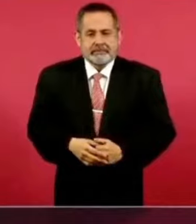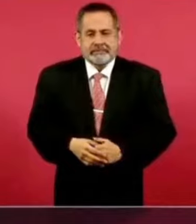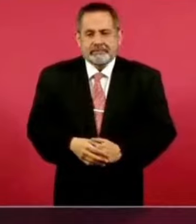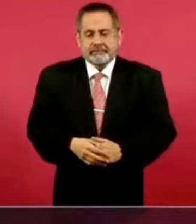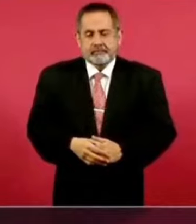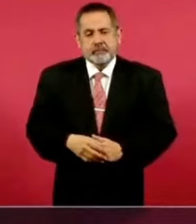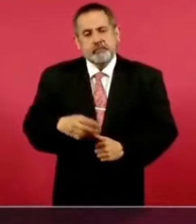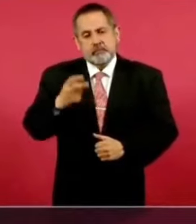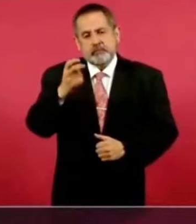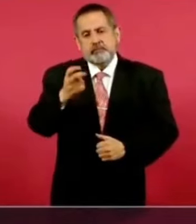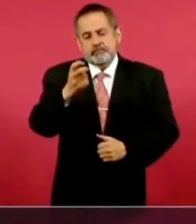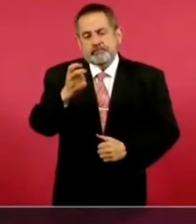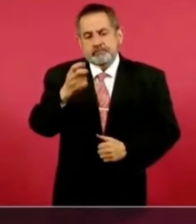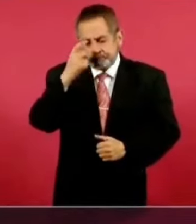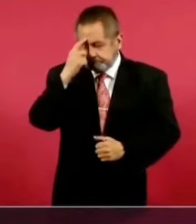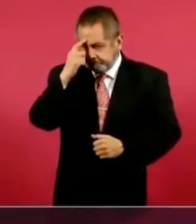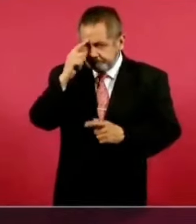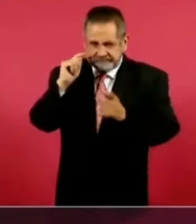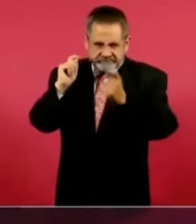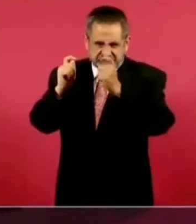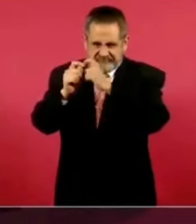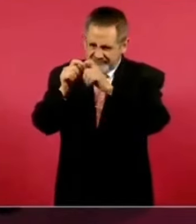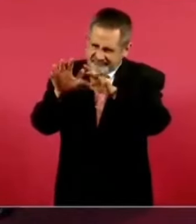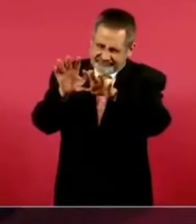por eso el cambio y la transformación,